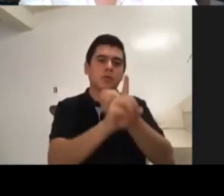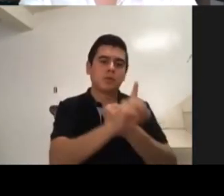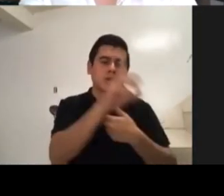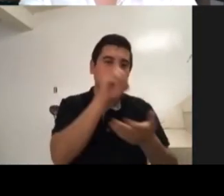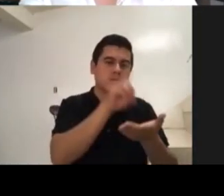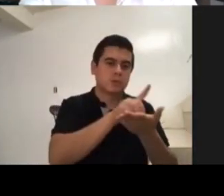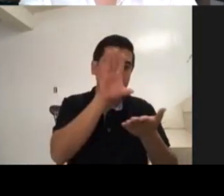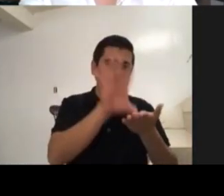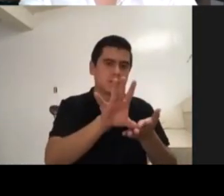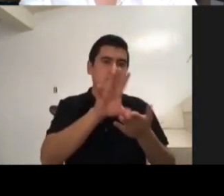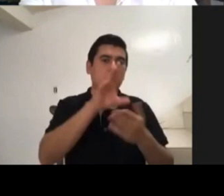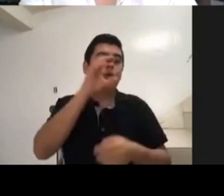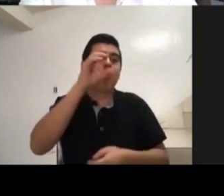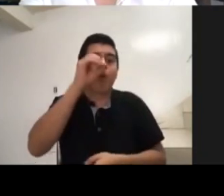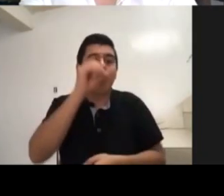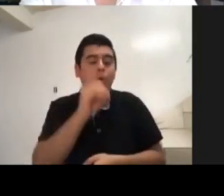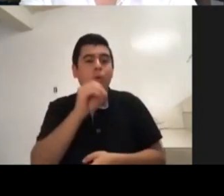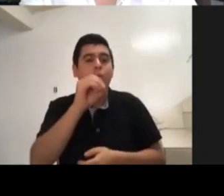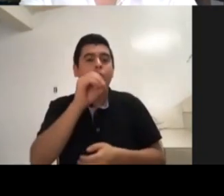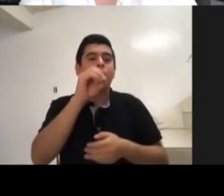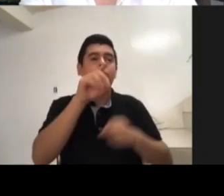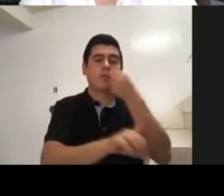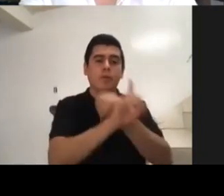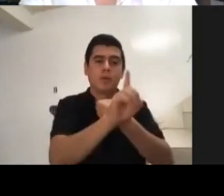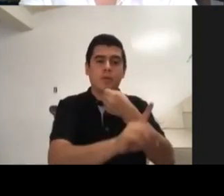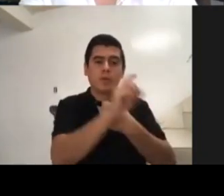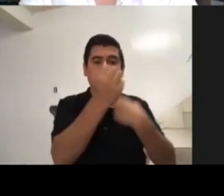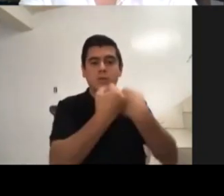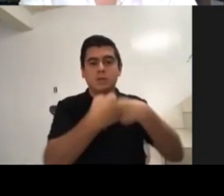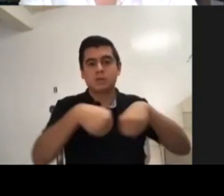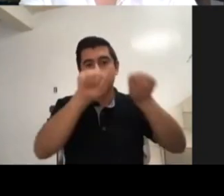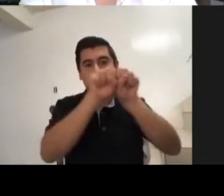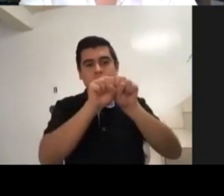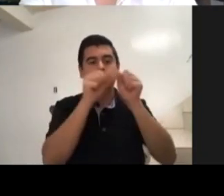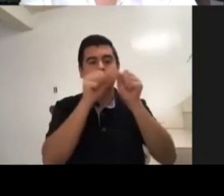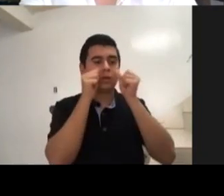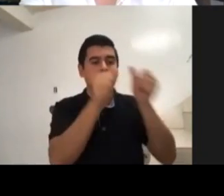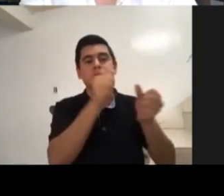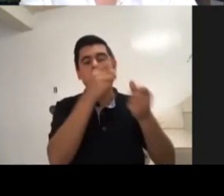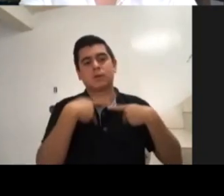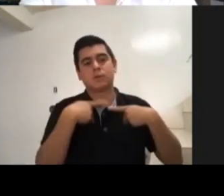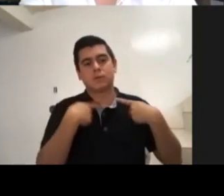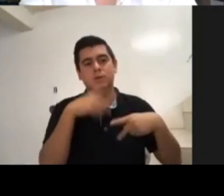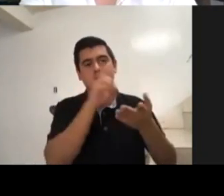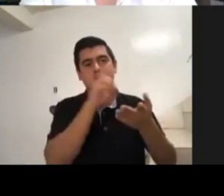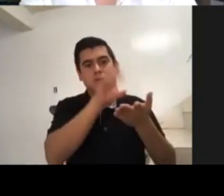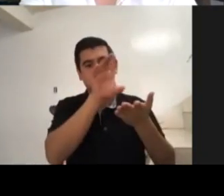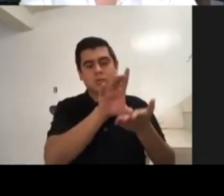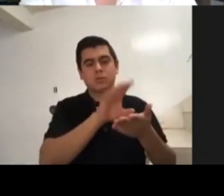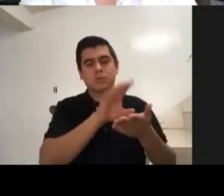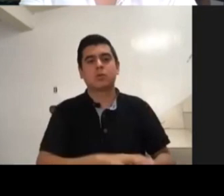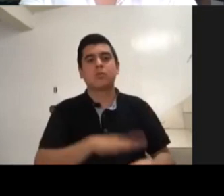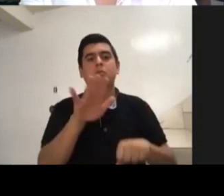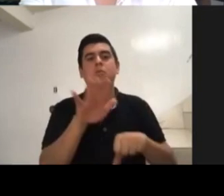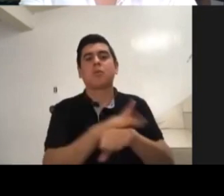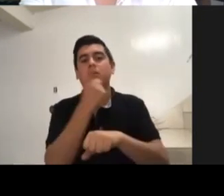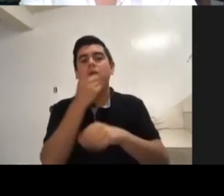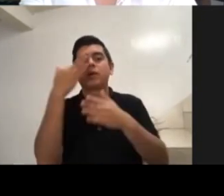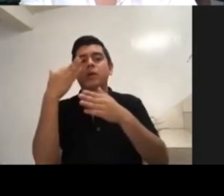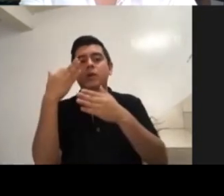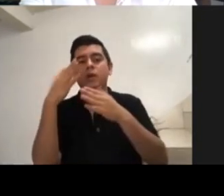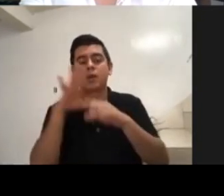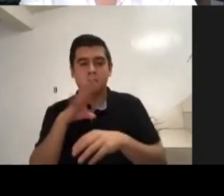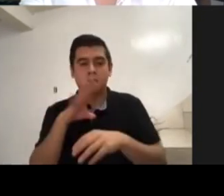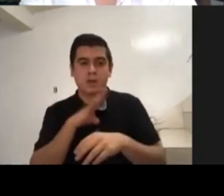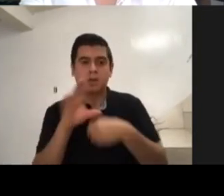o problemas sociales de atención a la discapacidad. Porque hay problemas sociales de atención